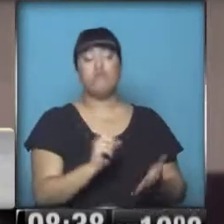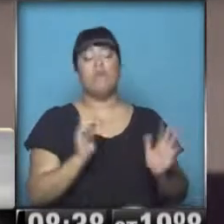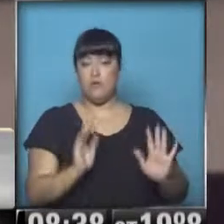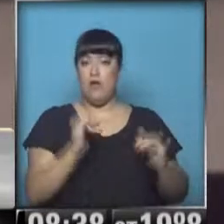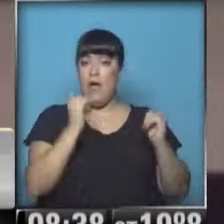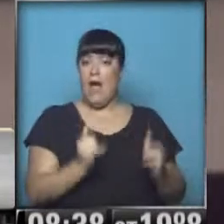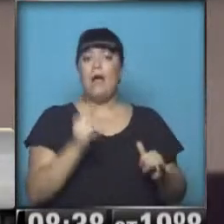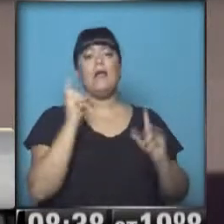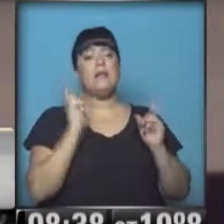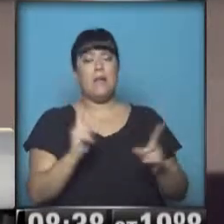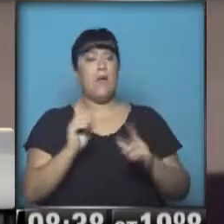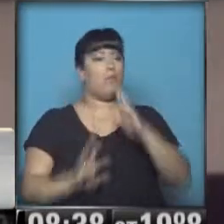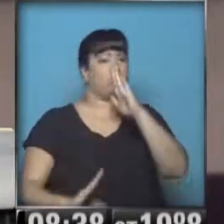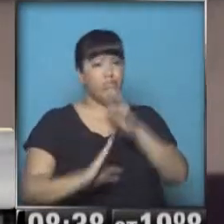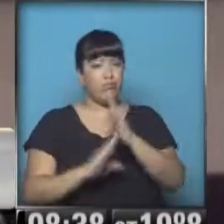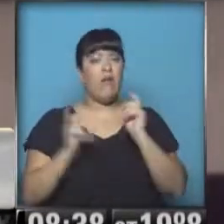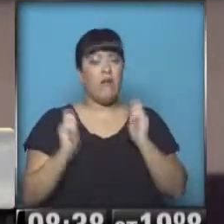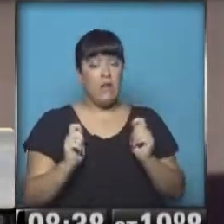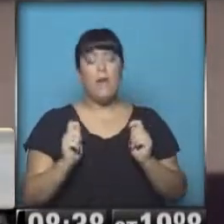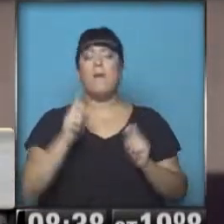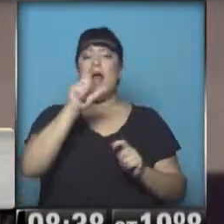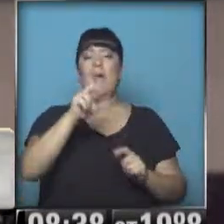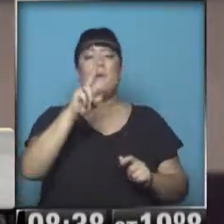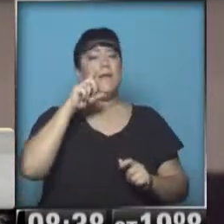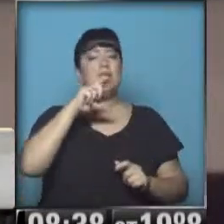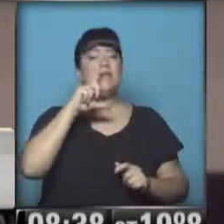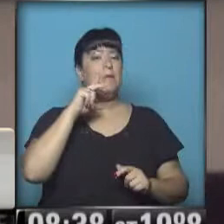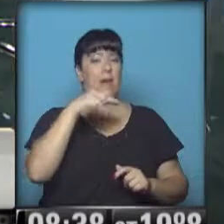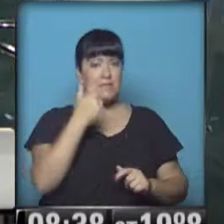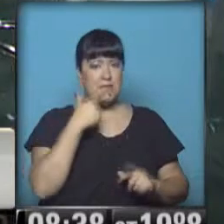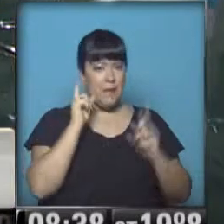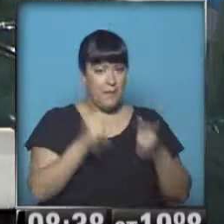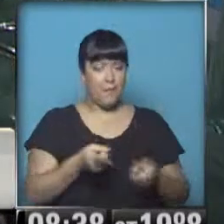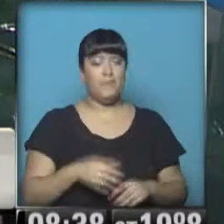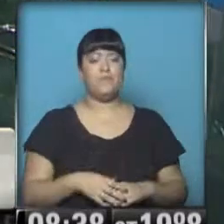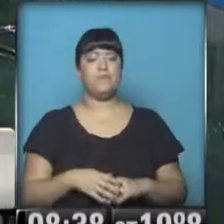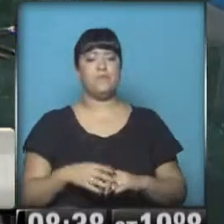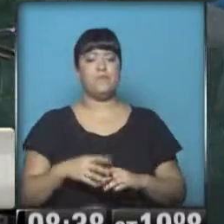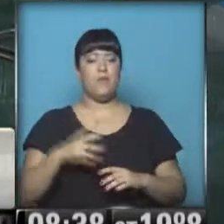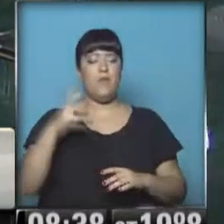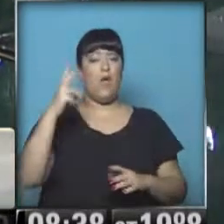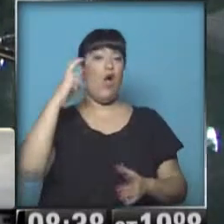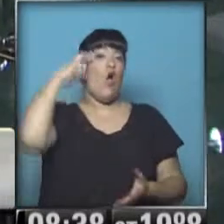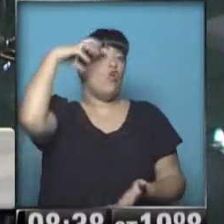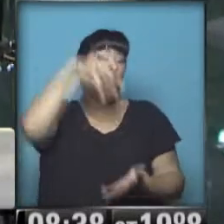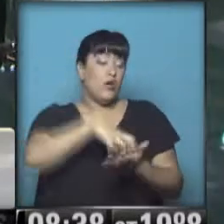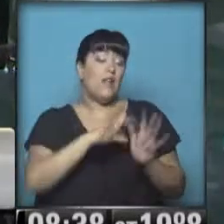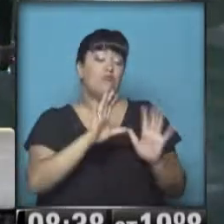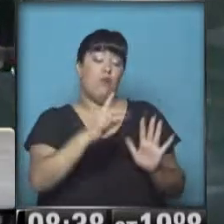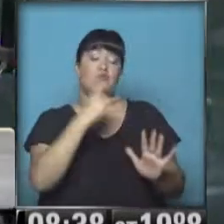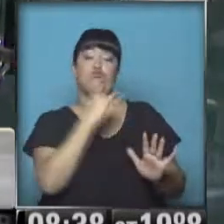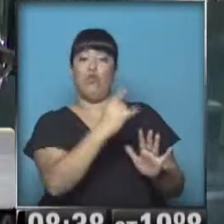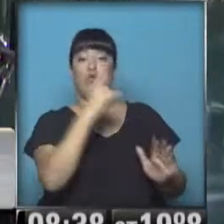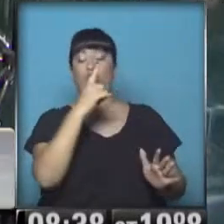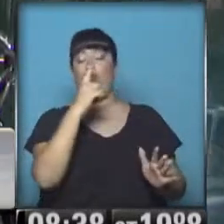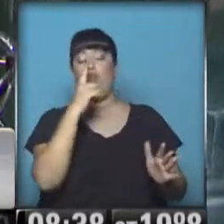y con un lugar protagónico para víctimas ahora en doctora el congreso tiene ahora la última palabra en